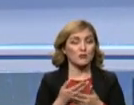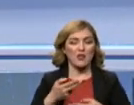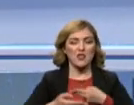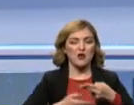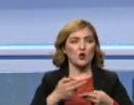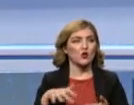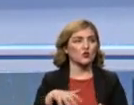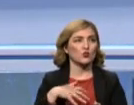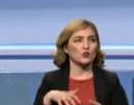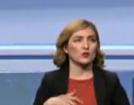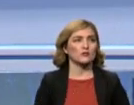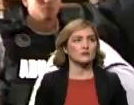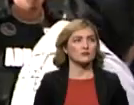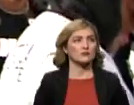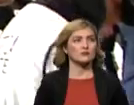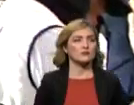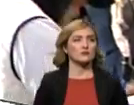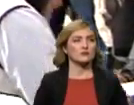importaciones dudosas.